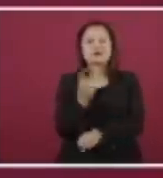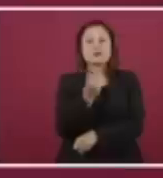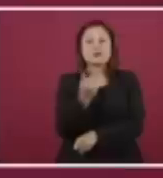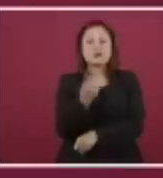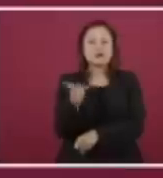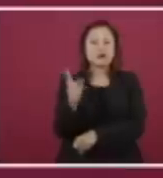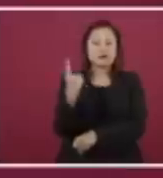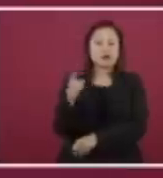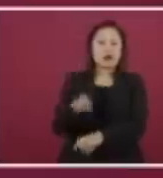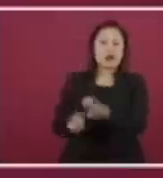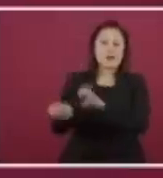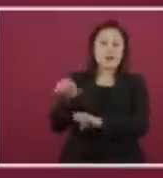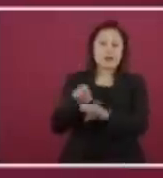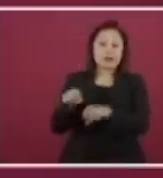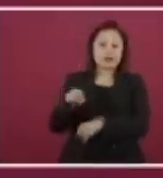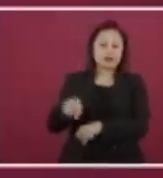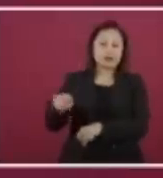una empresa.